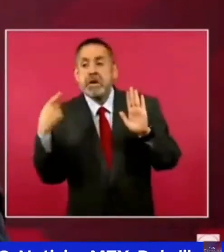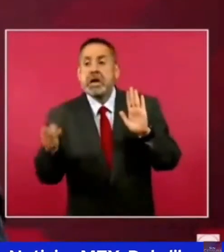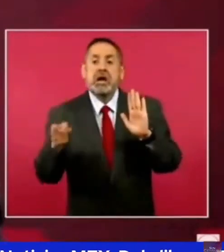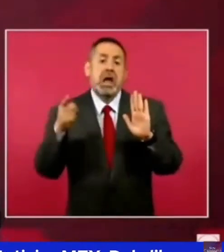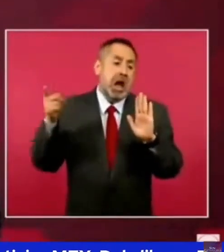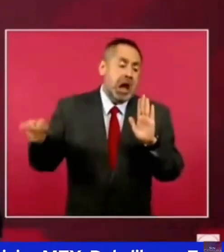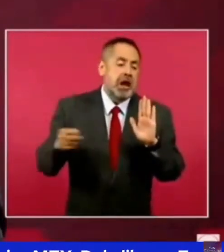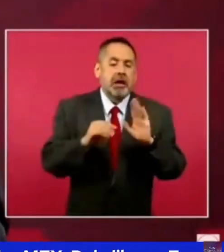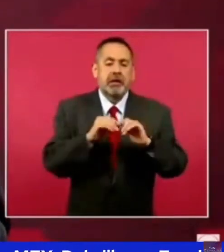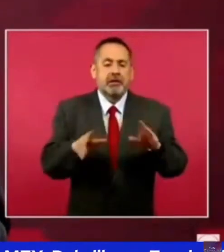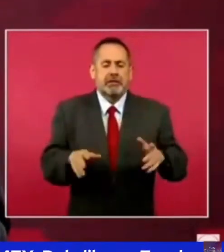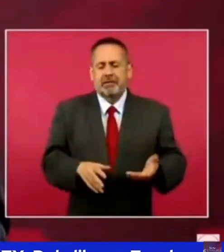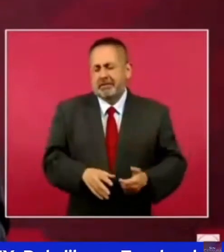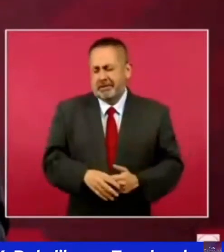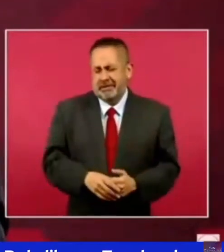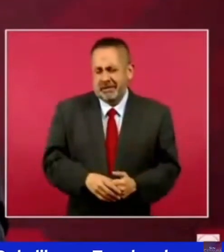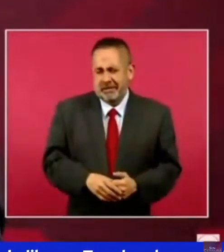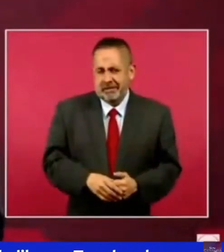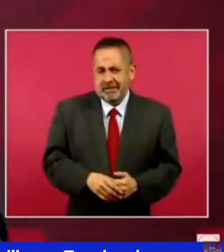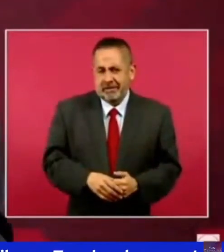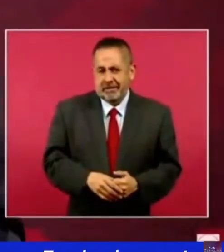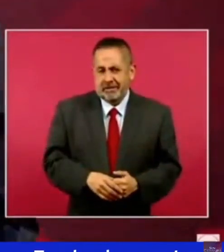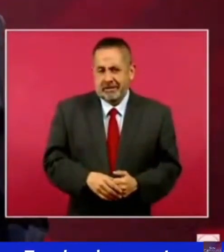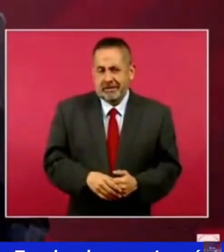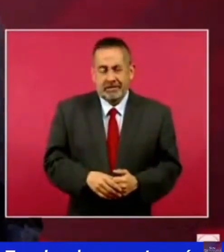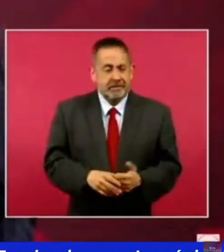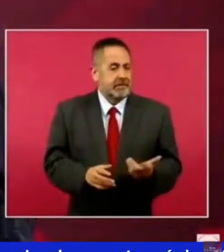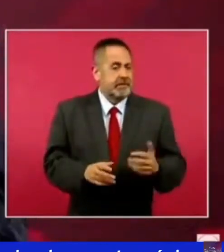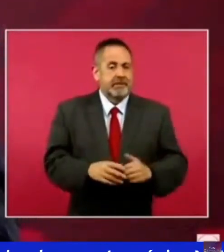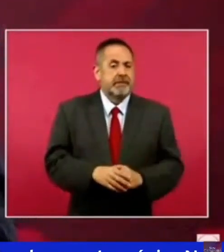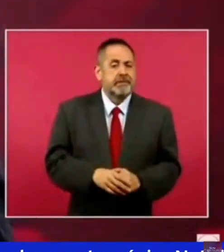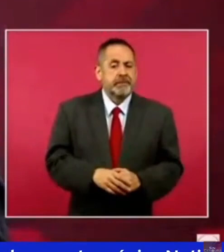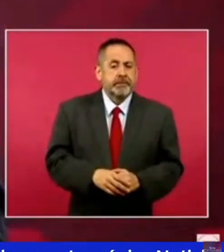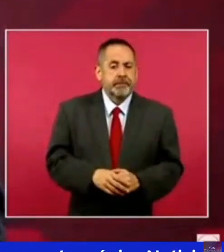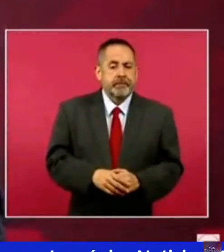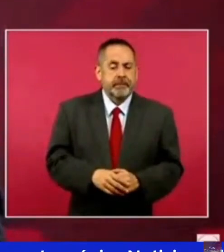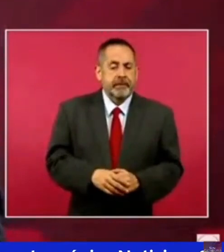se aclare de que no son